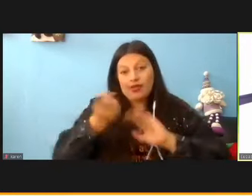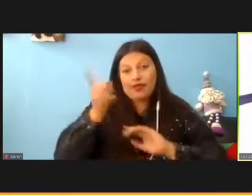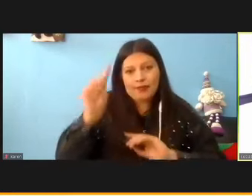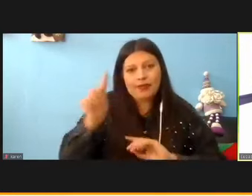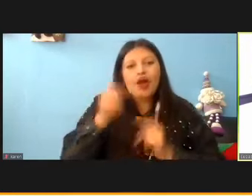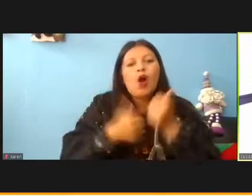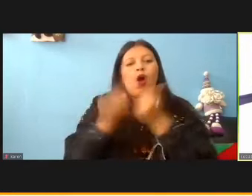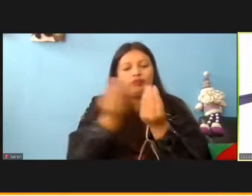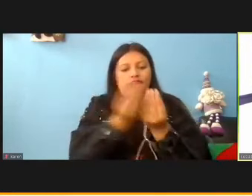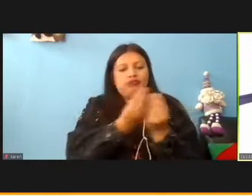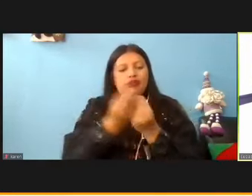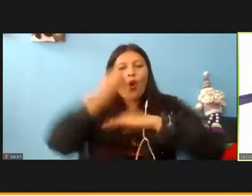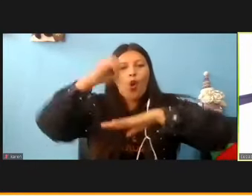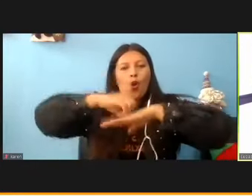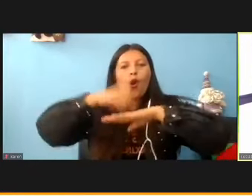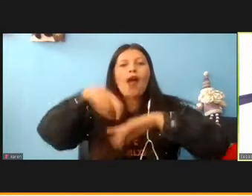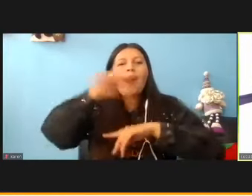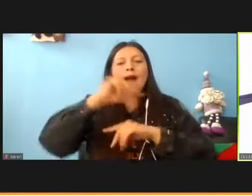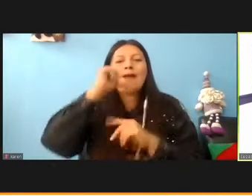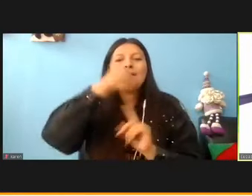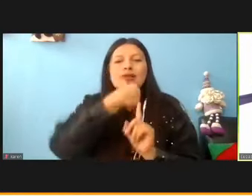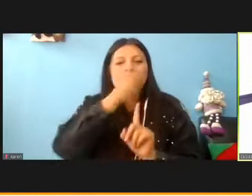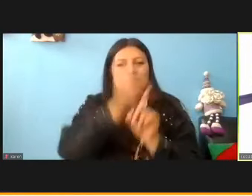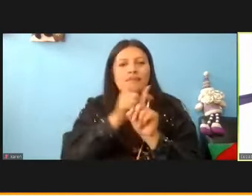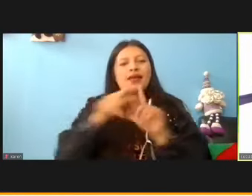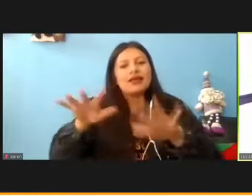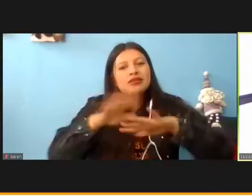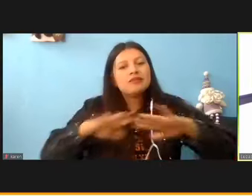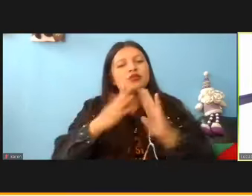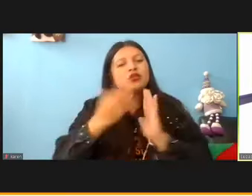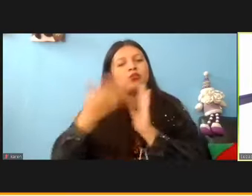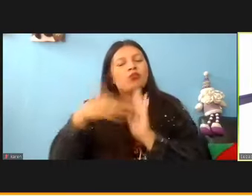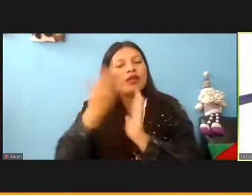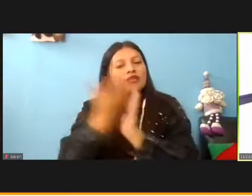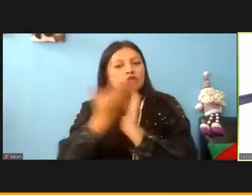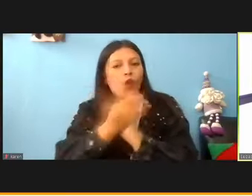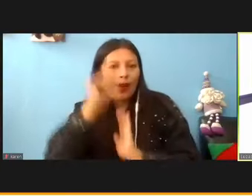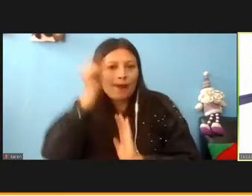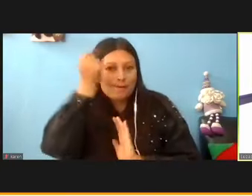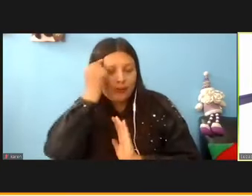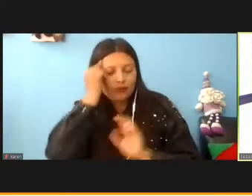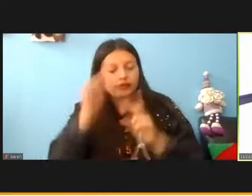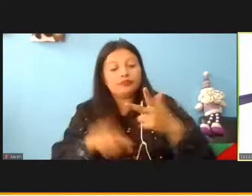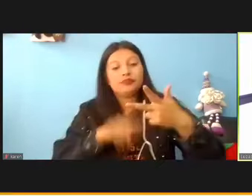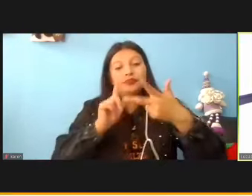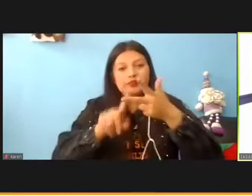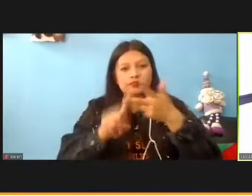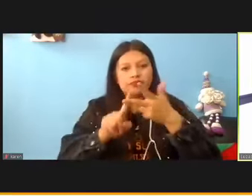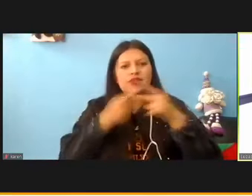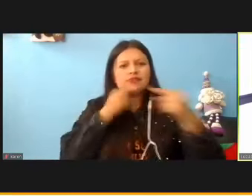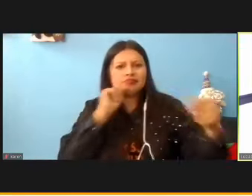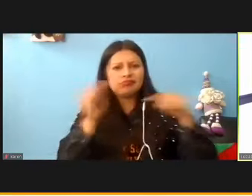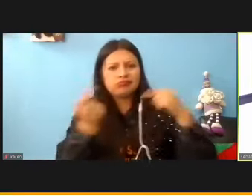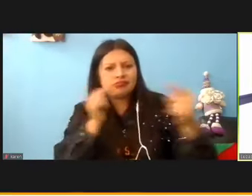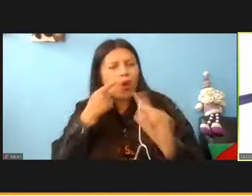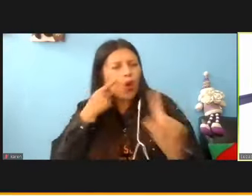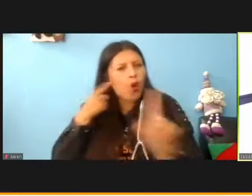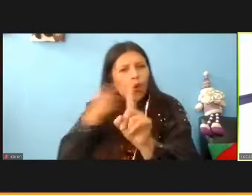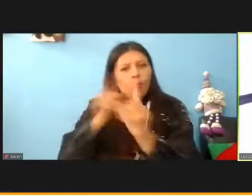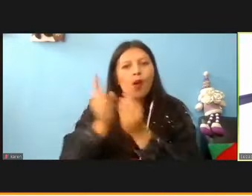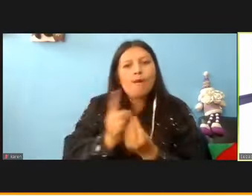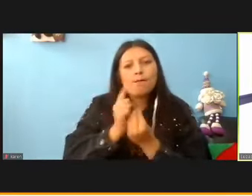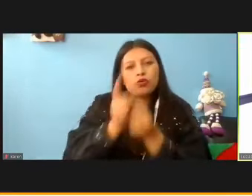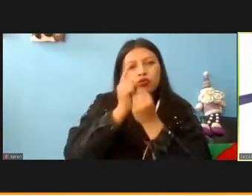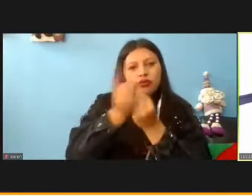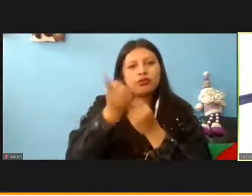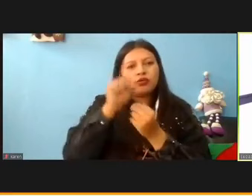las organizaciones de víctimas en el campo de los estudios de la memoria. Tercero, debatir los horizontes políticos y